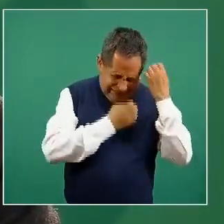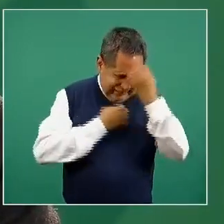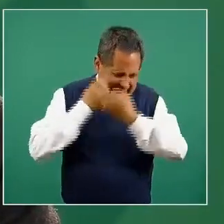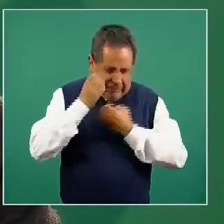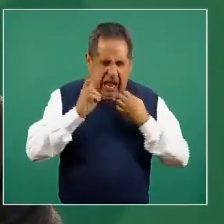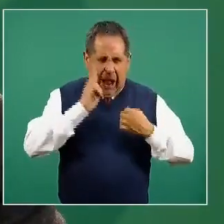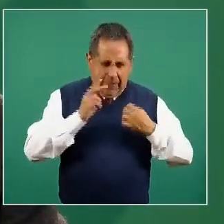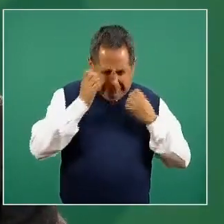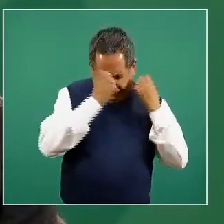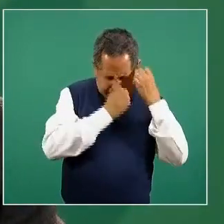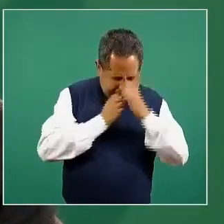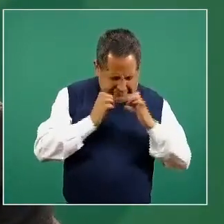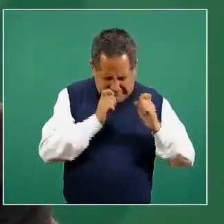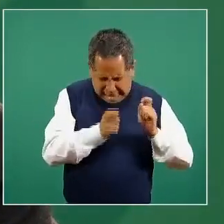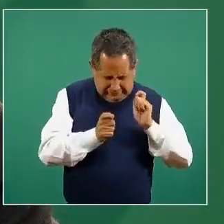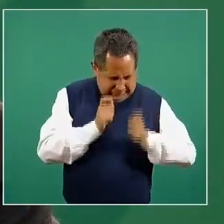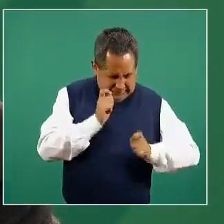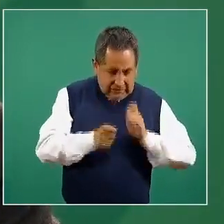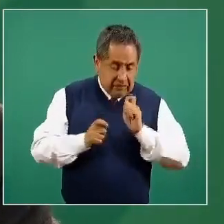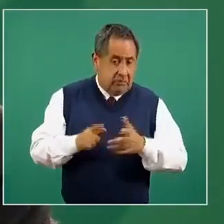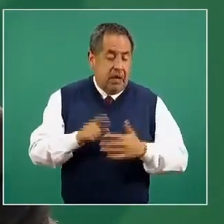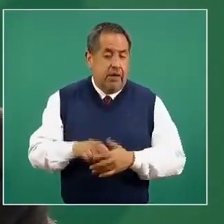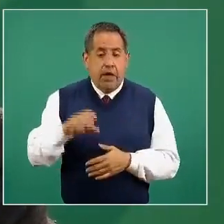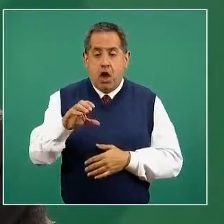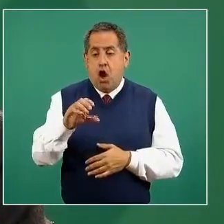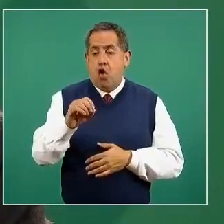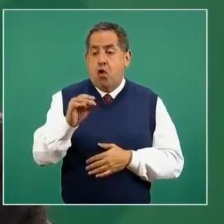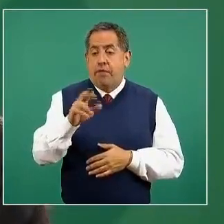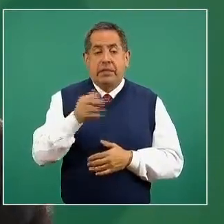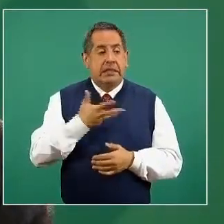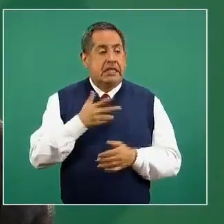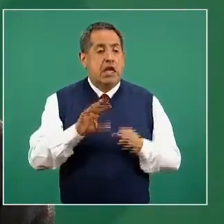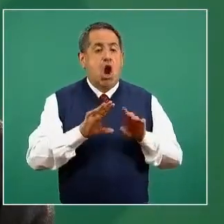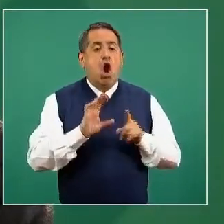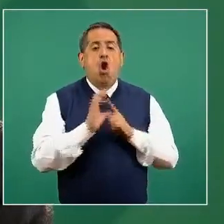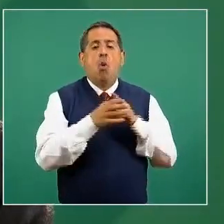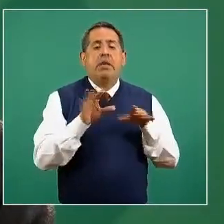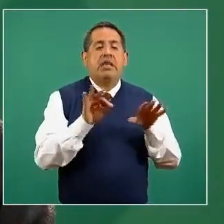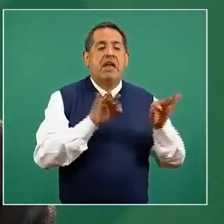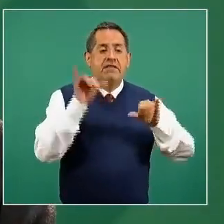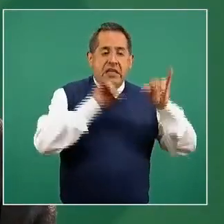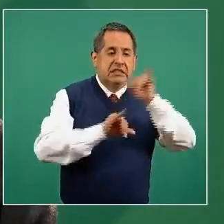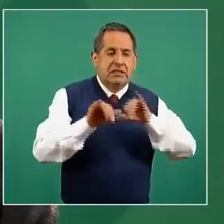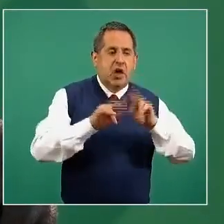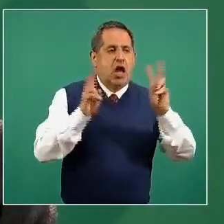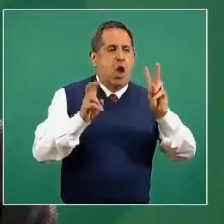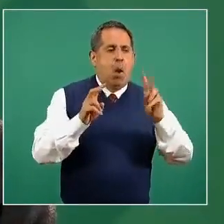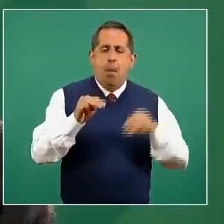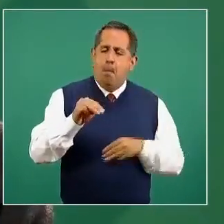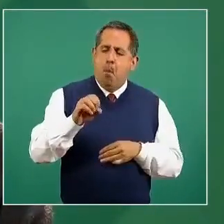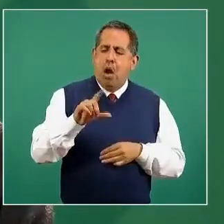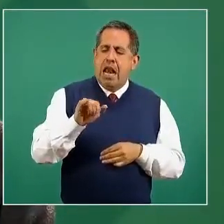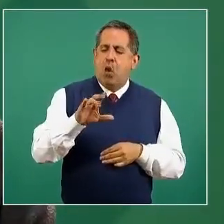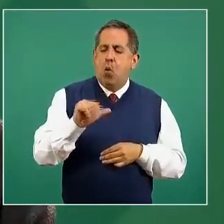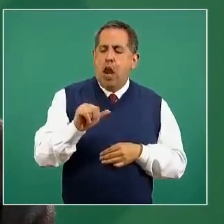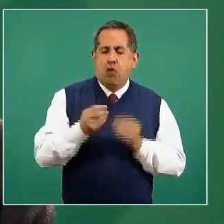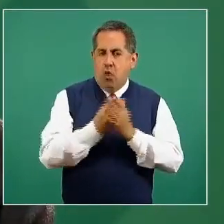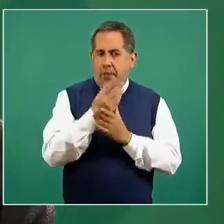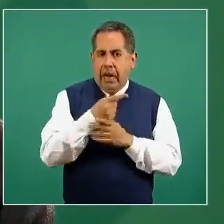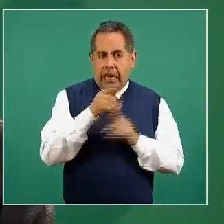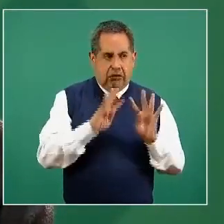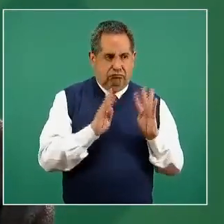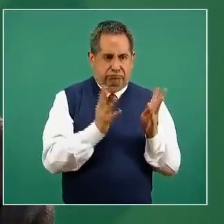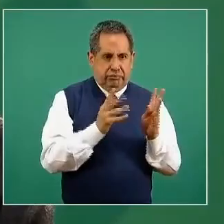ha estado revisando. COFEPRIS tiene un comité científico que se llama el Comité de Moléculas Nuevas, que revisa todos